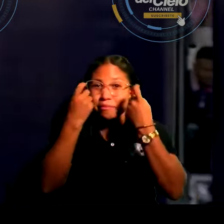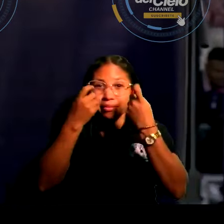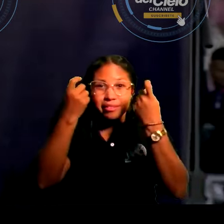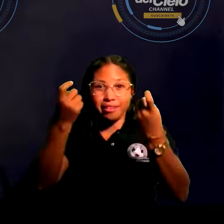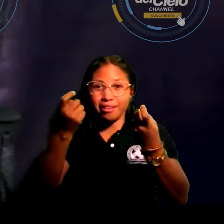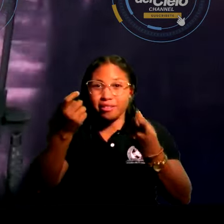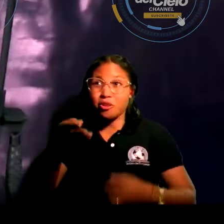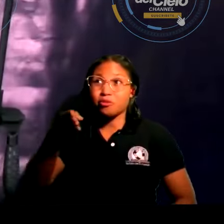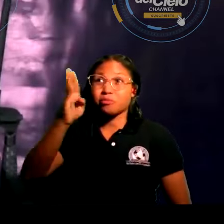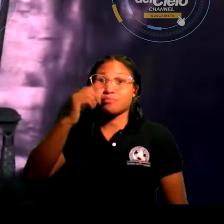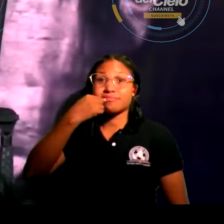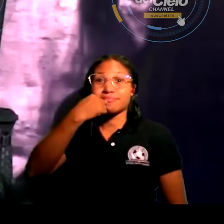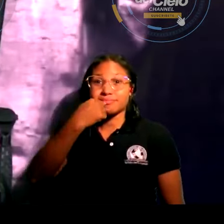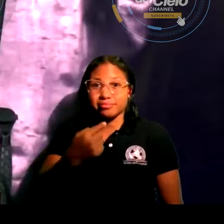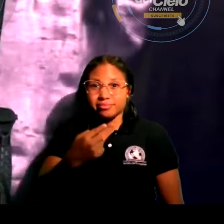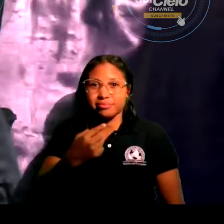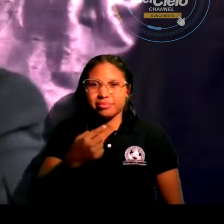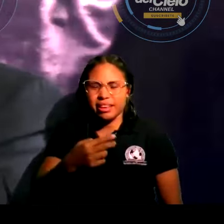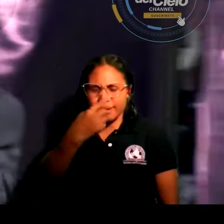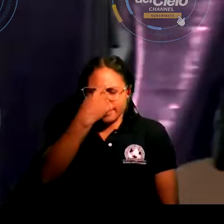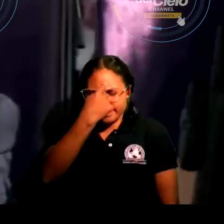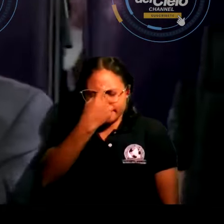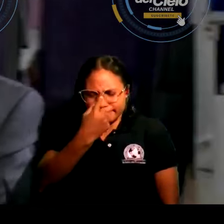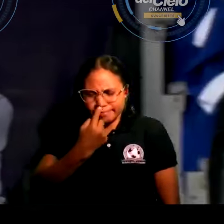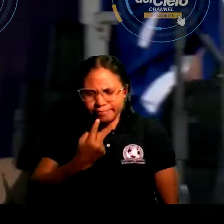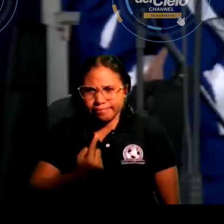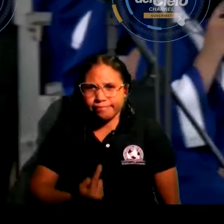dijo que hay que arrepentirse.